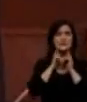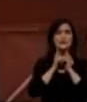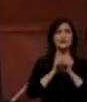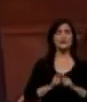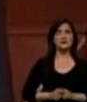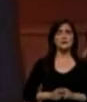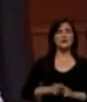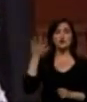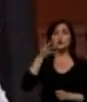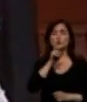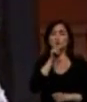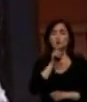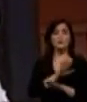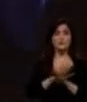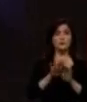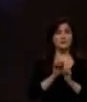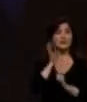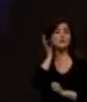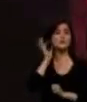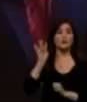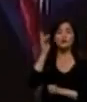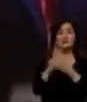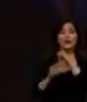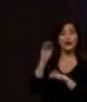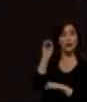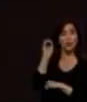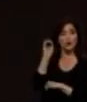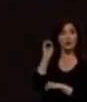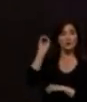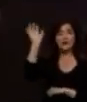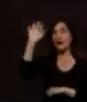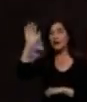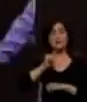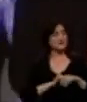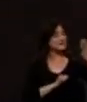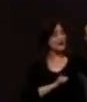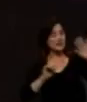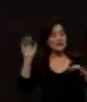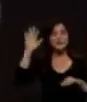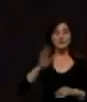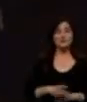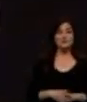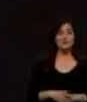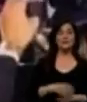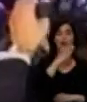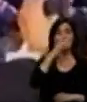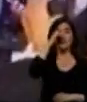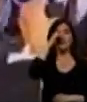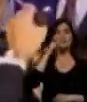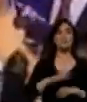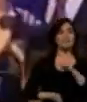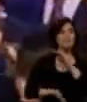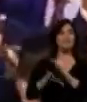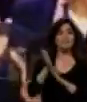emitir ningún discurso, en mano de su esposa e hijo, despidiéndose de los que al paso podía, Rafael Correa abandonó el pleno